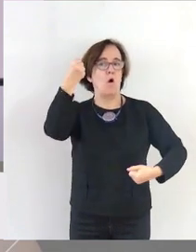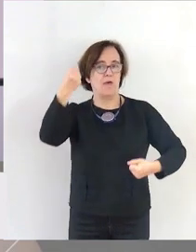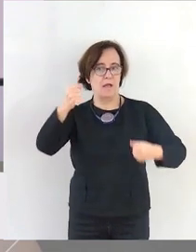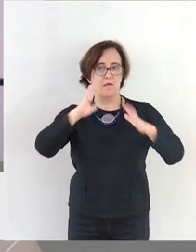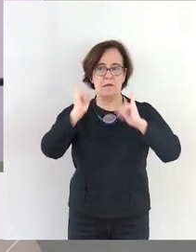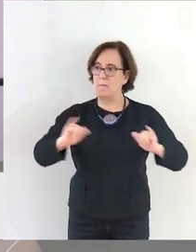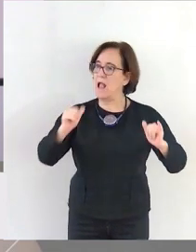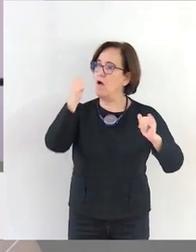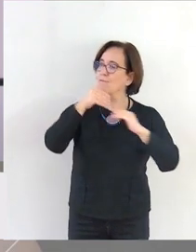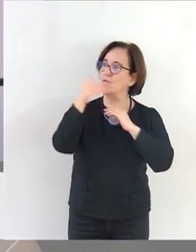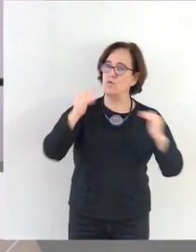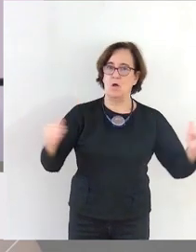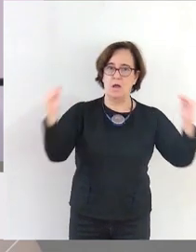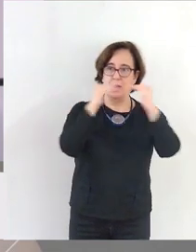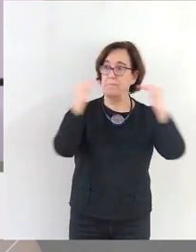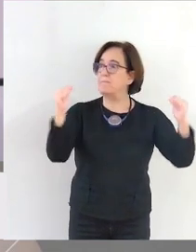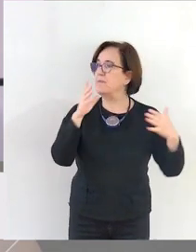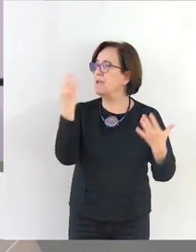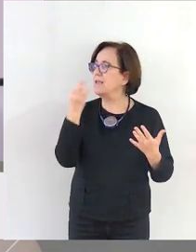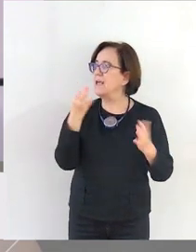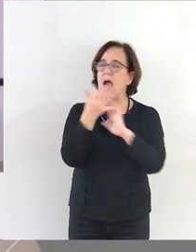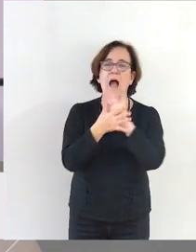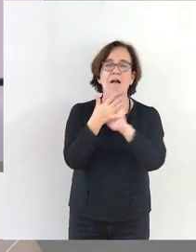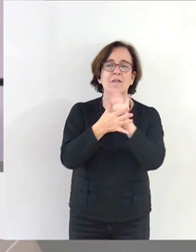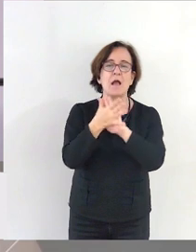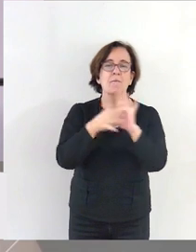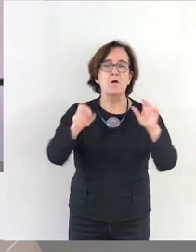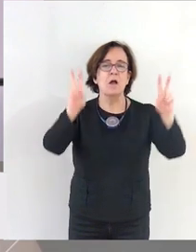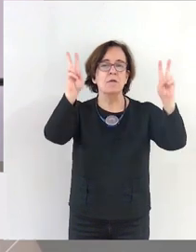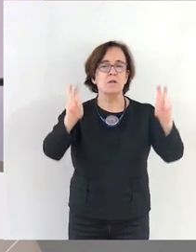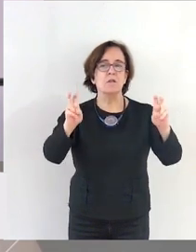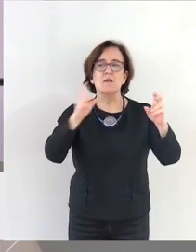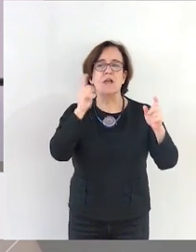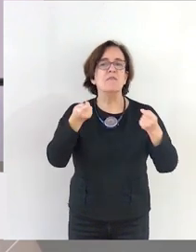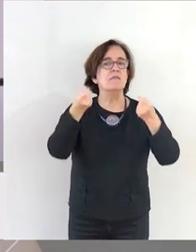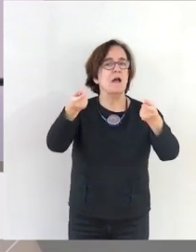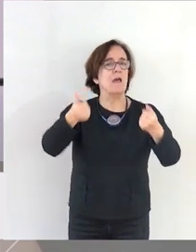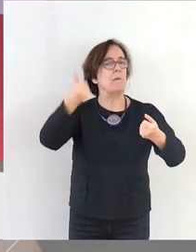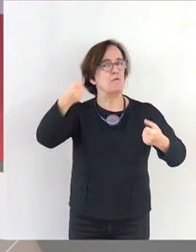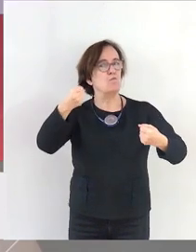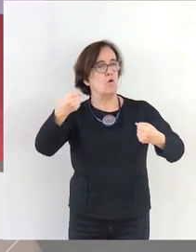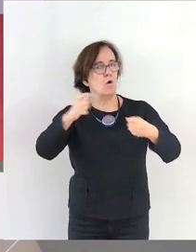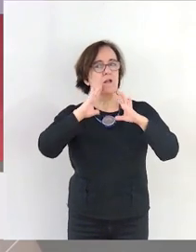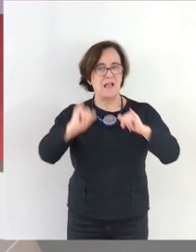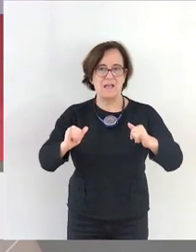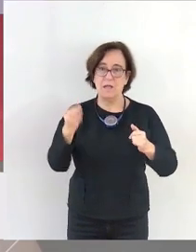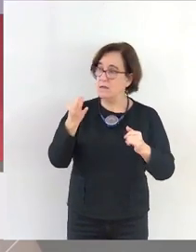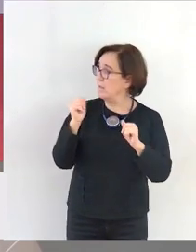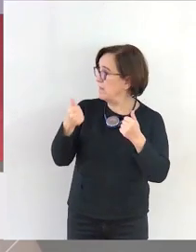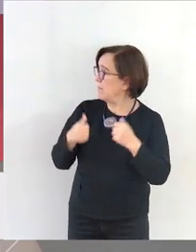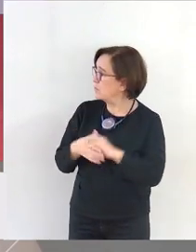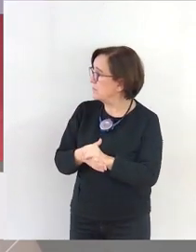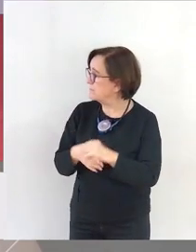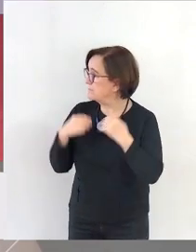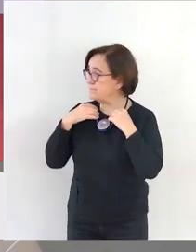futuro más igualitario A qué nos referimos cuando hablamos de empoderamiento energético empezamos